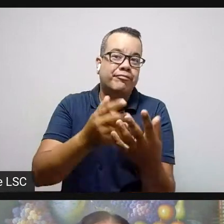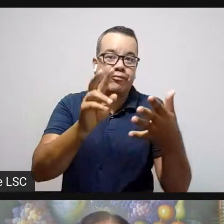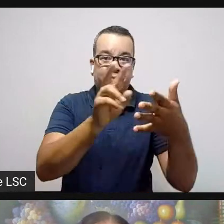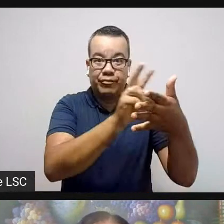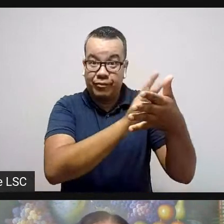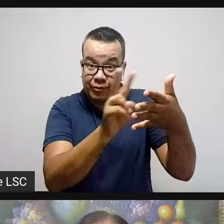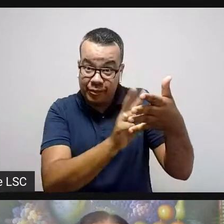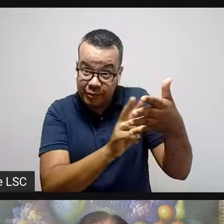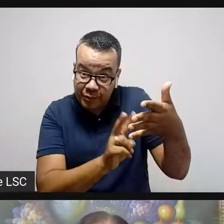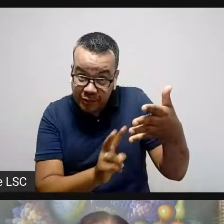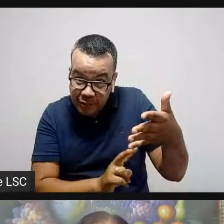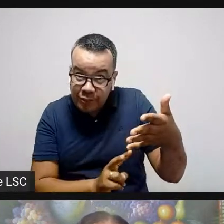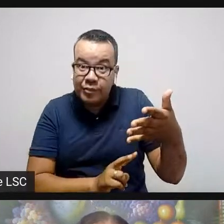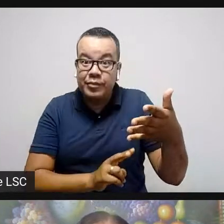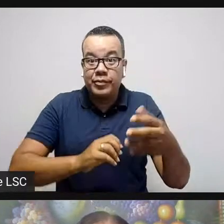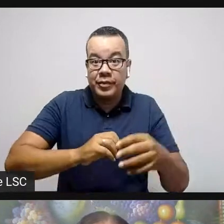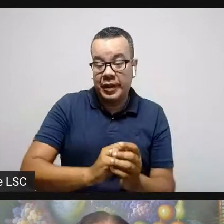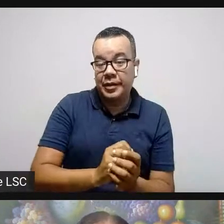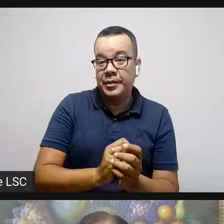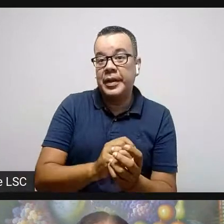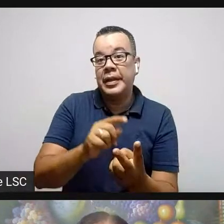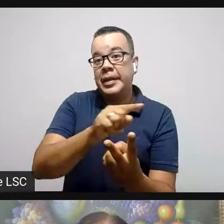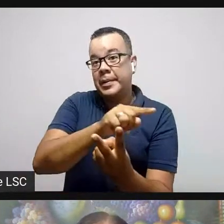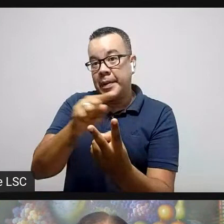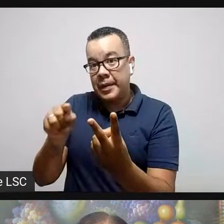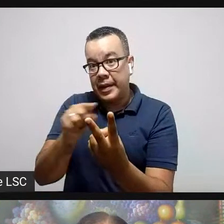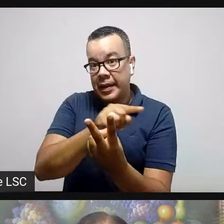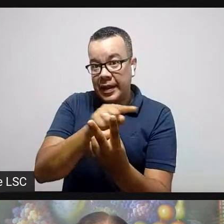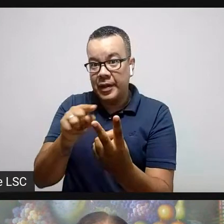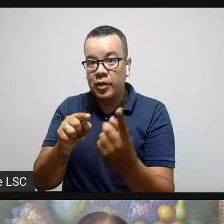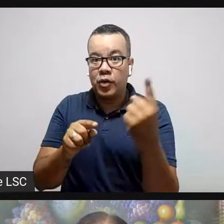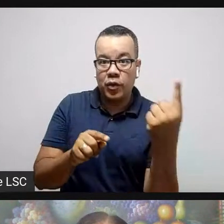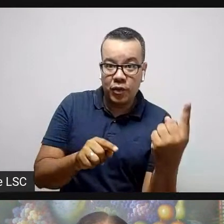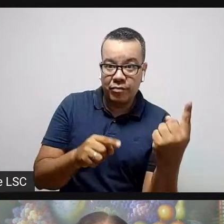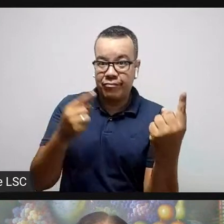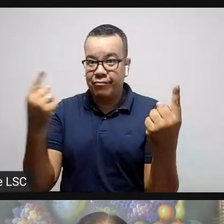de Fabián también para la interpretación.